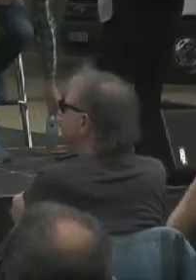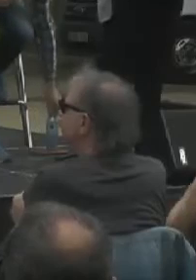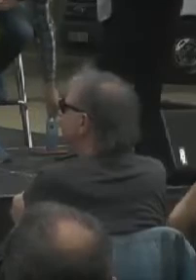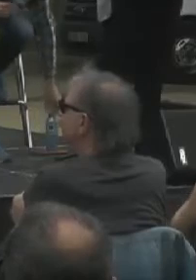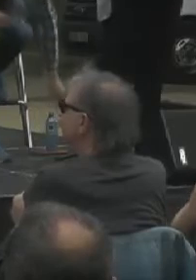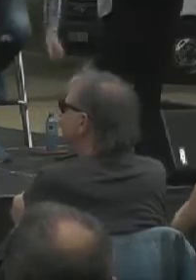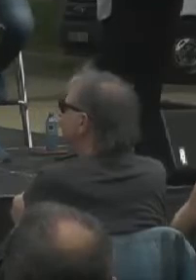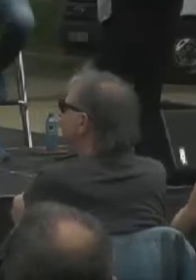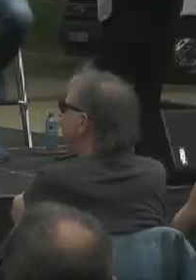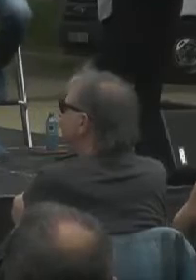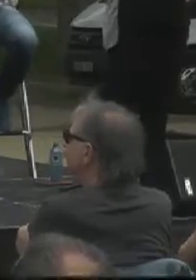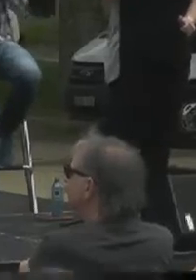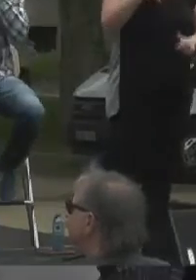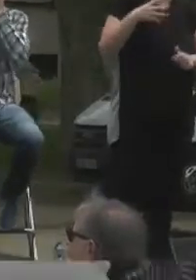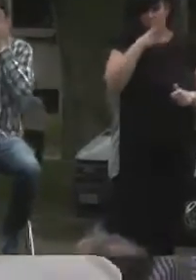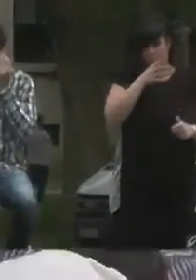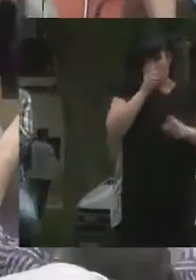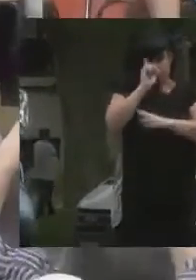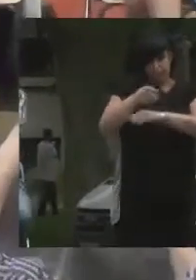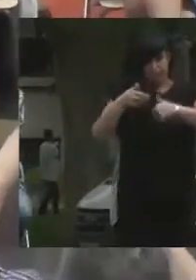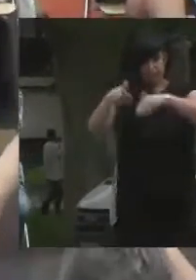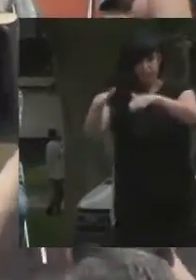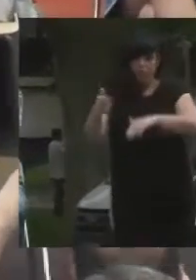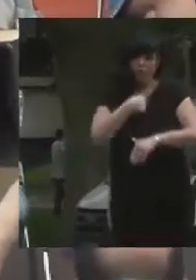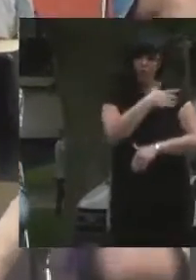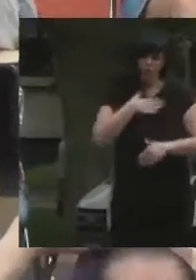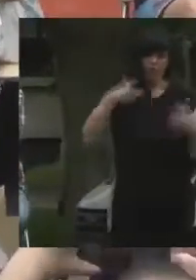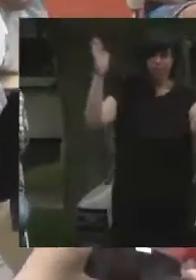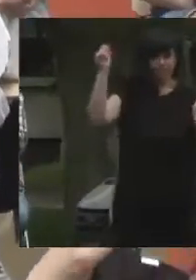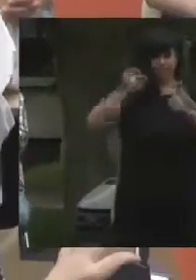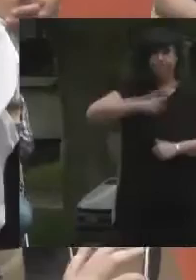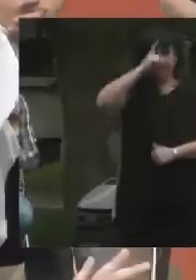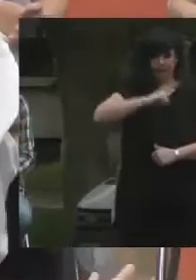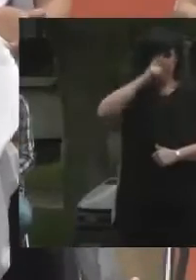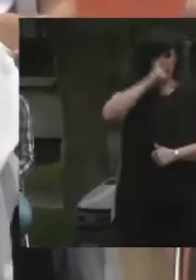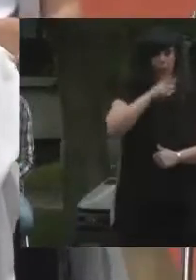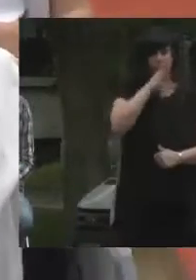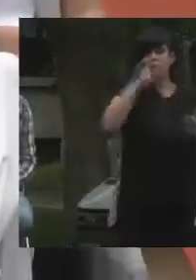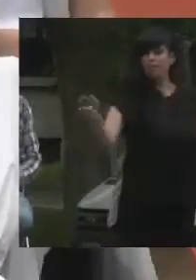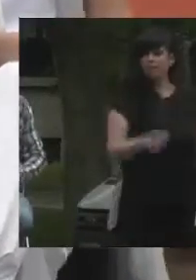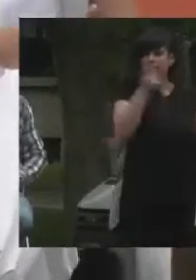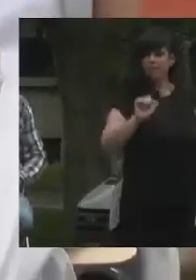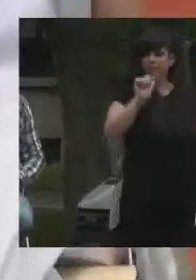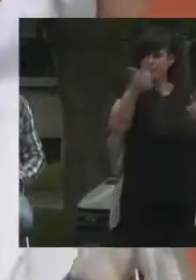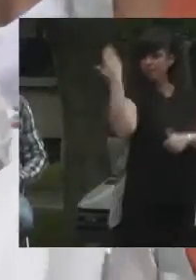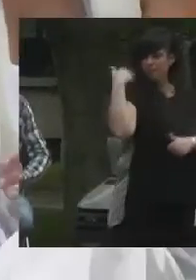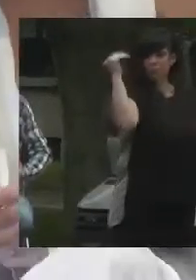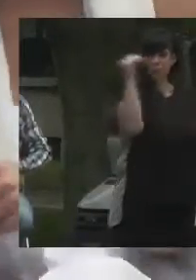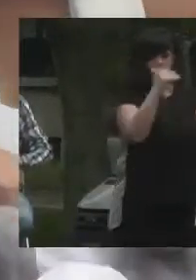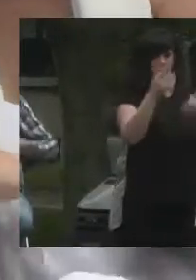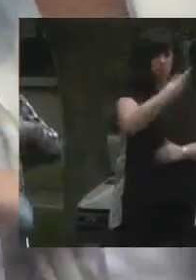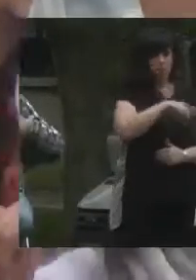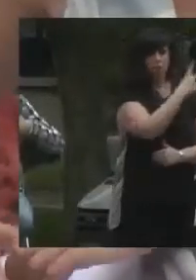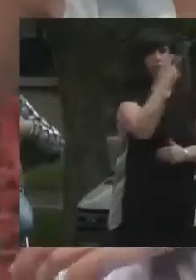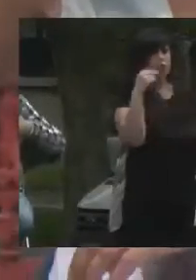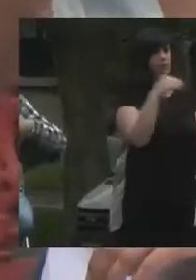permite, que foi votada, e por iso quería empezar tendo un recordo para elas, non? Dende que empezou a campaña electoral, dende os xoves, temos máis de